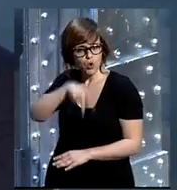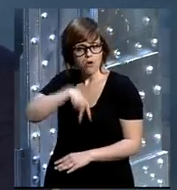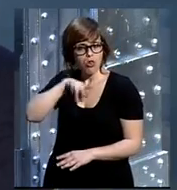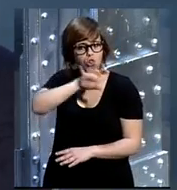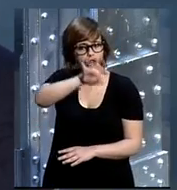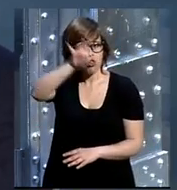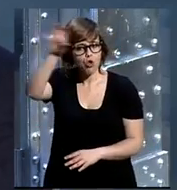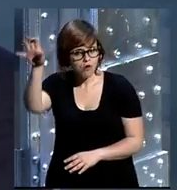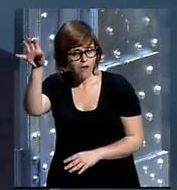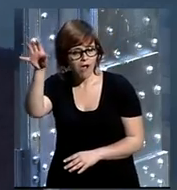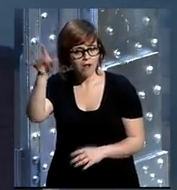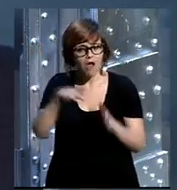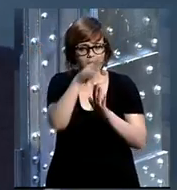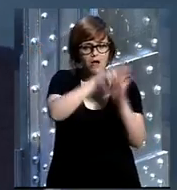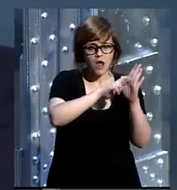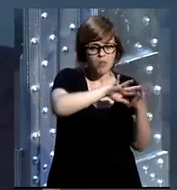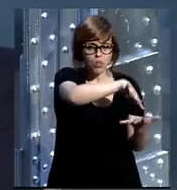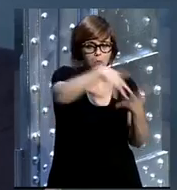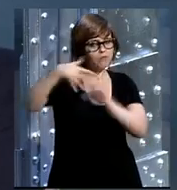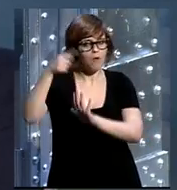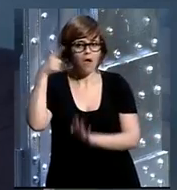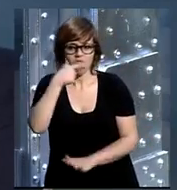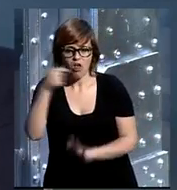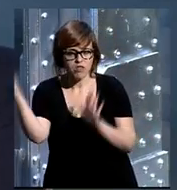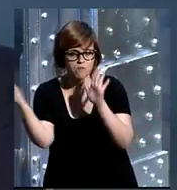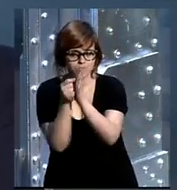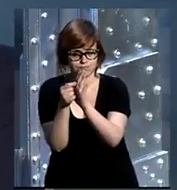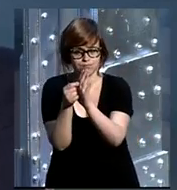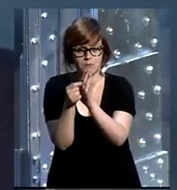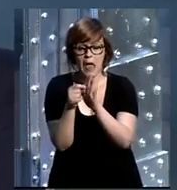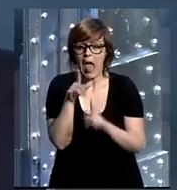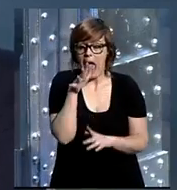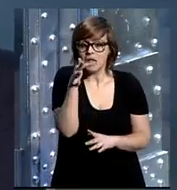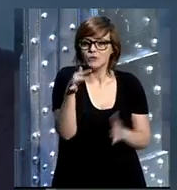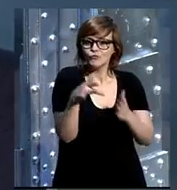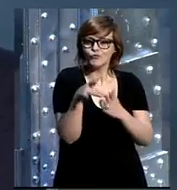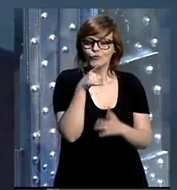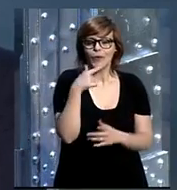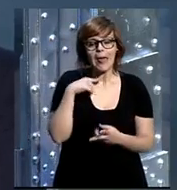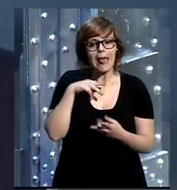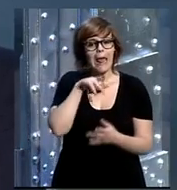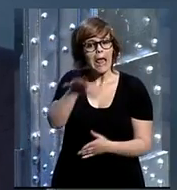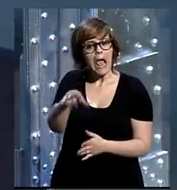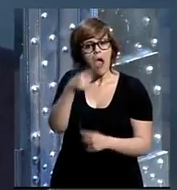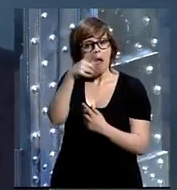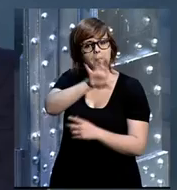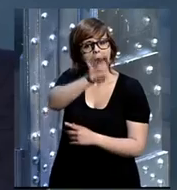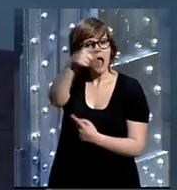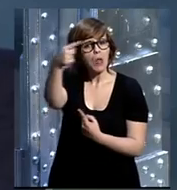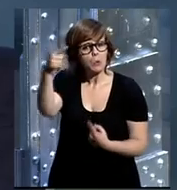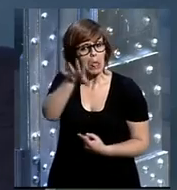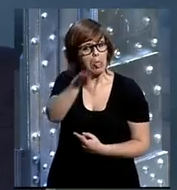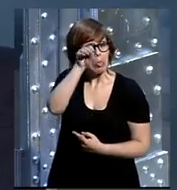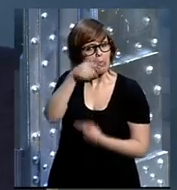reglamento deja poco margen de maniobra a la interpretación de las autoridades nacionales que tengan